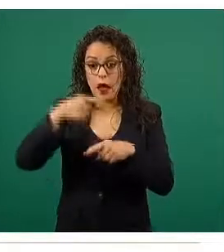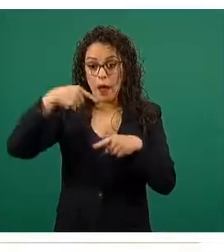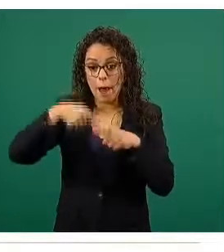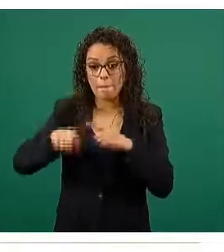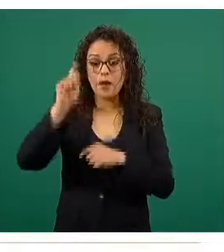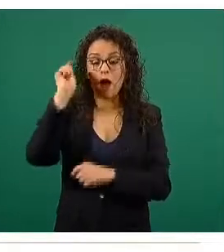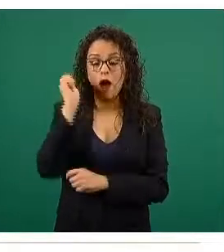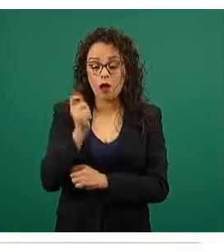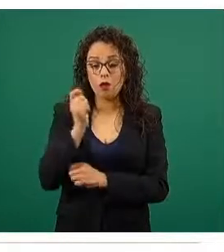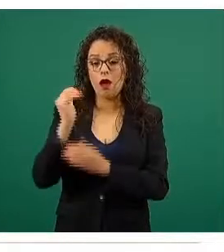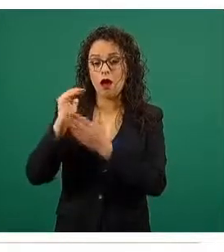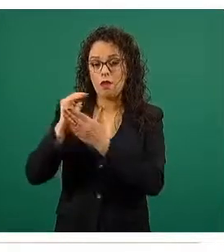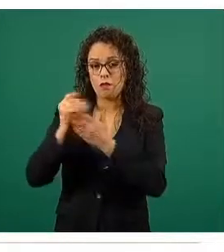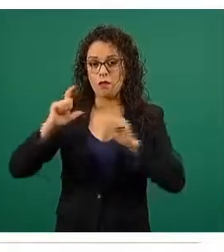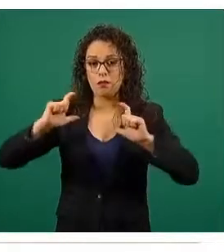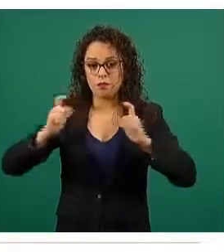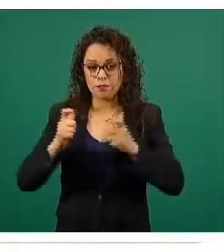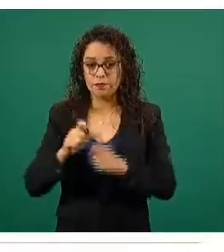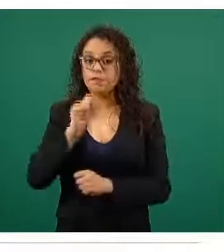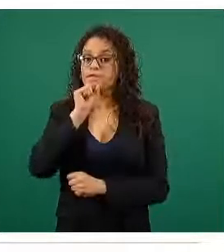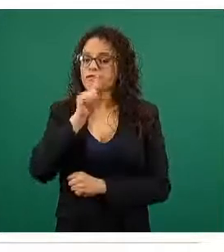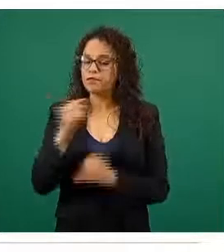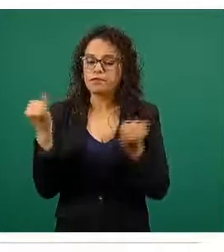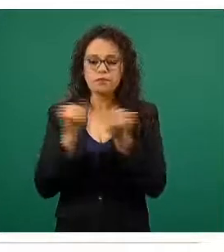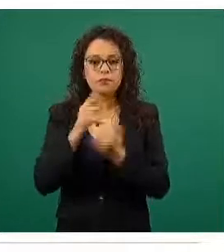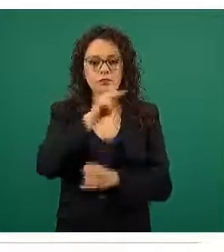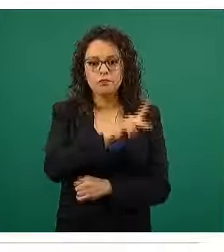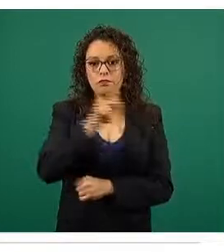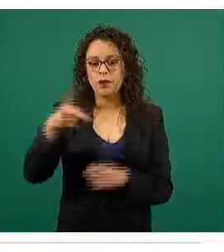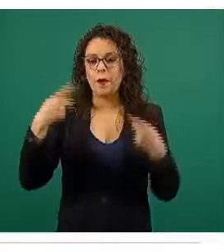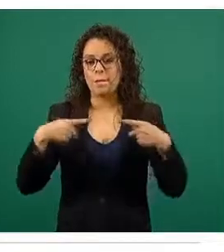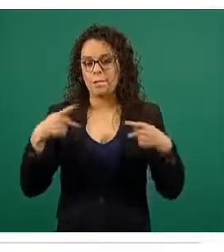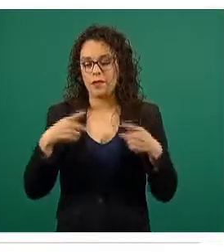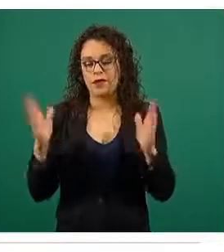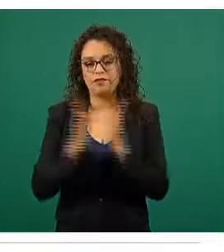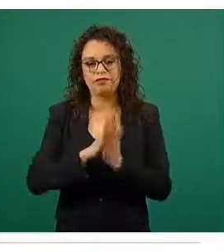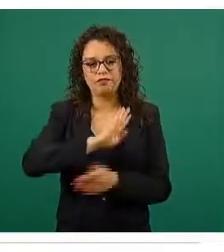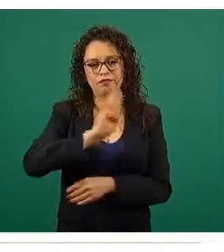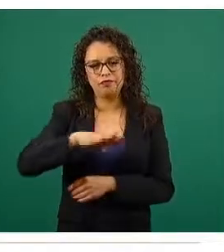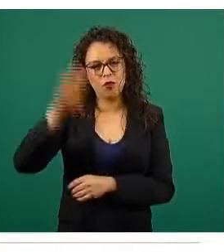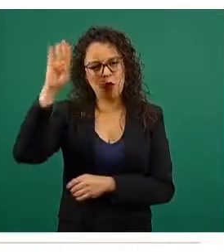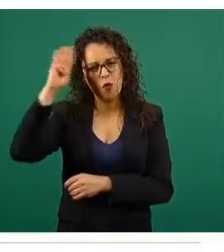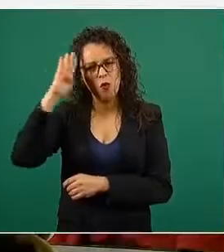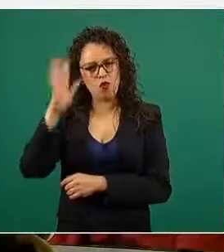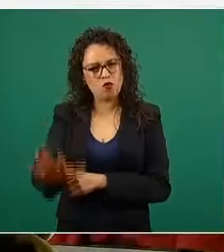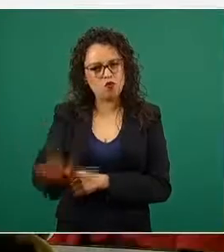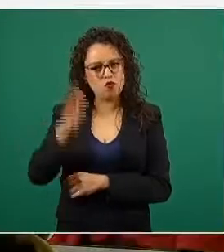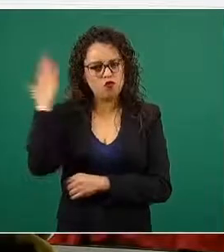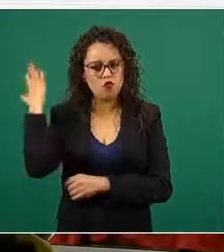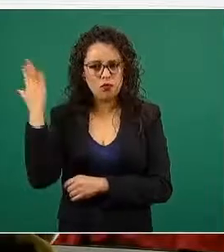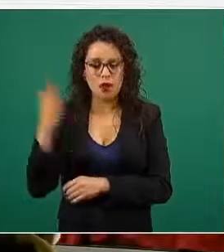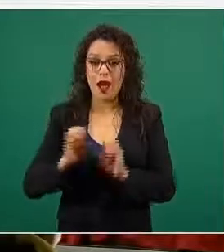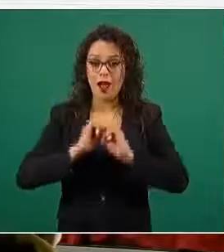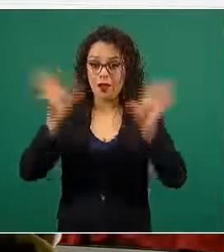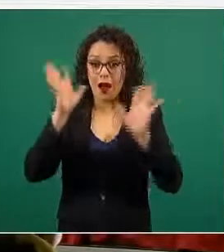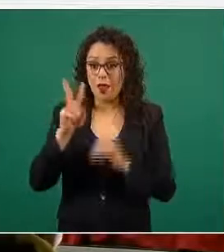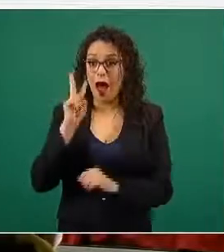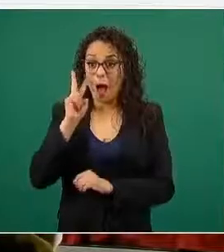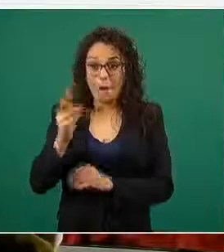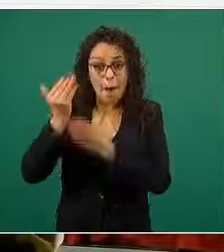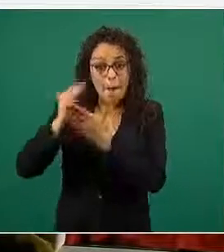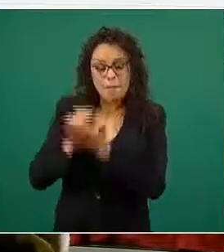La mortalidad también tuvo esa tendencia de incremento muy acelerado y todavía no se ve claramente reducción. La siguiente, en